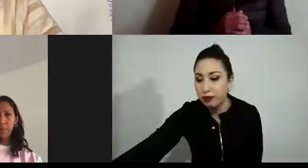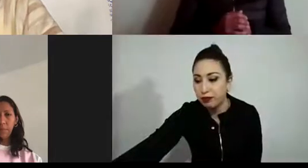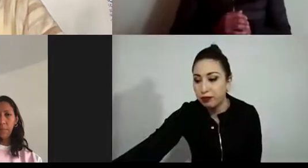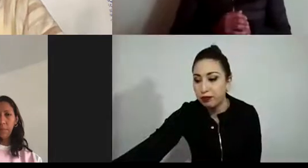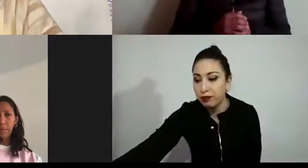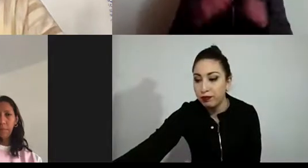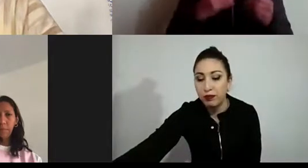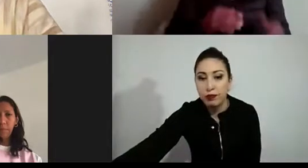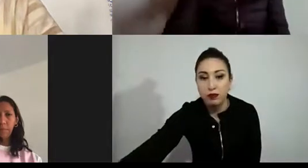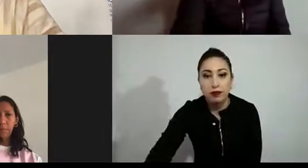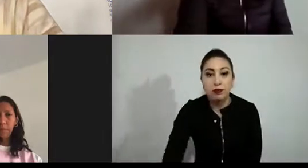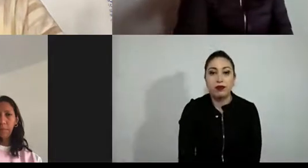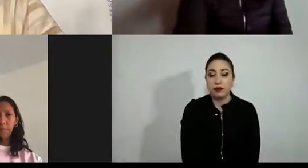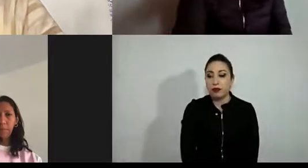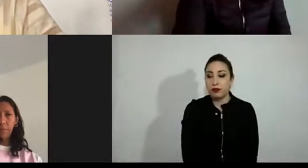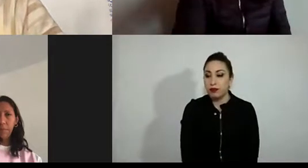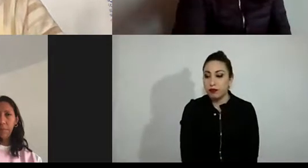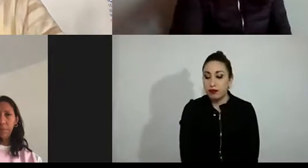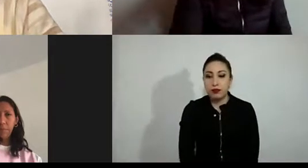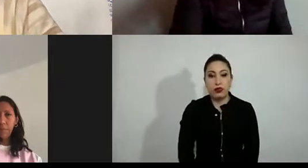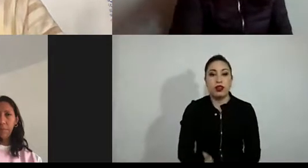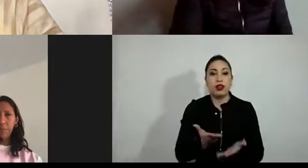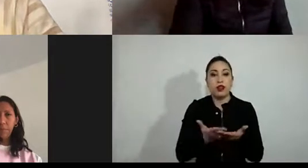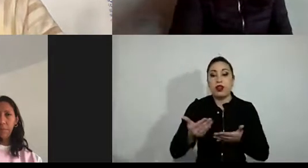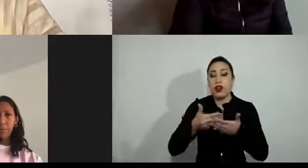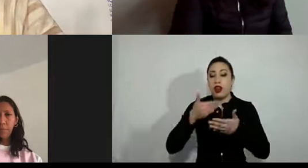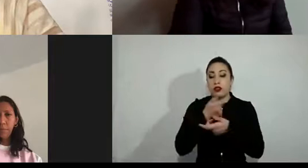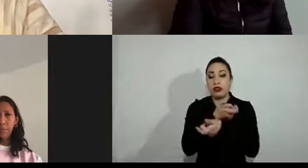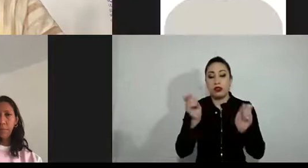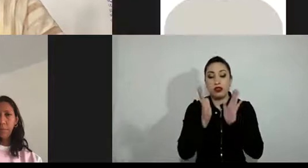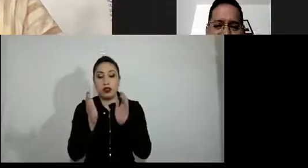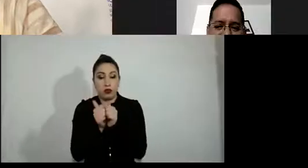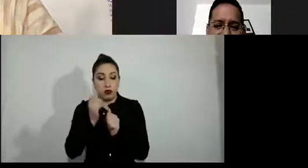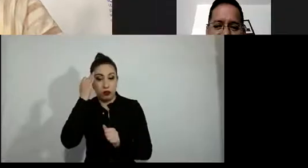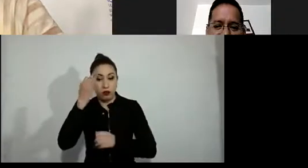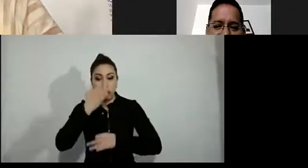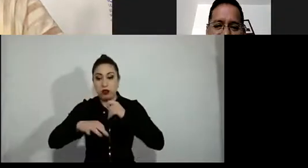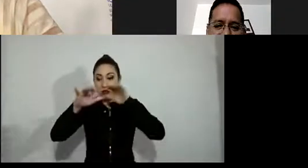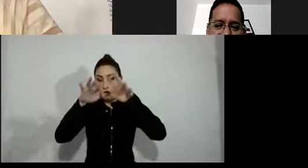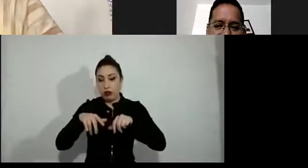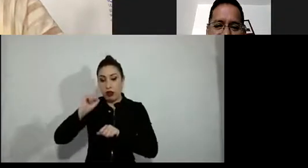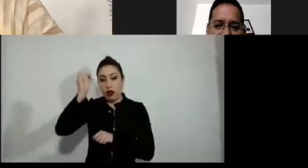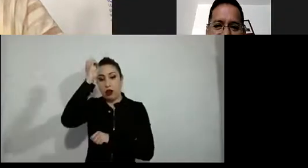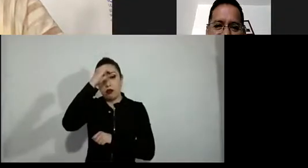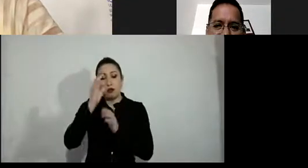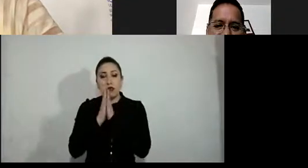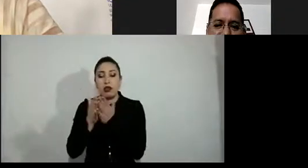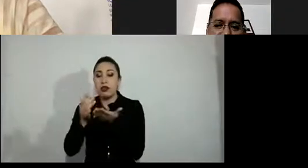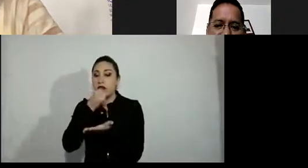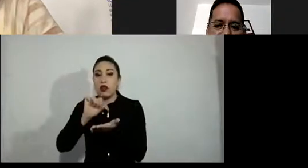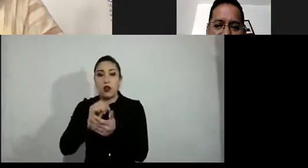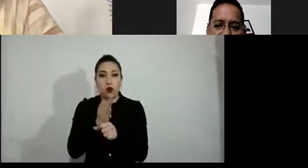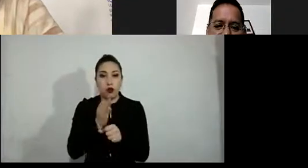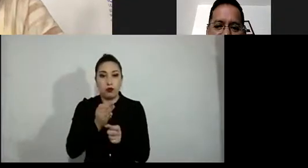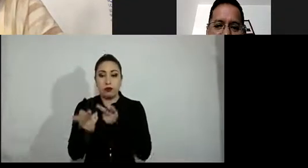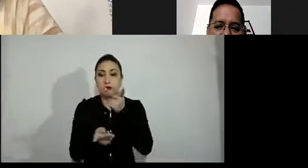Ahora bien, toda vez que la opinión legislativa fue distribuida con antelación Solicito a la diputada secretaria preguntar si es